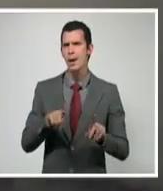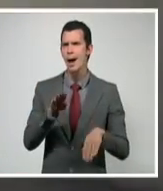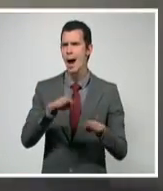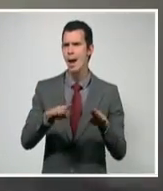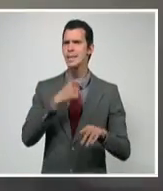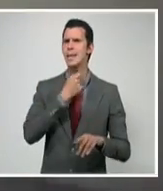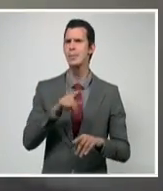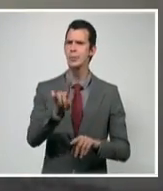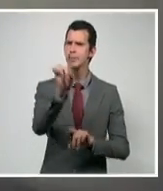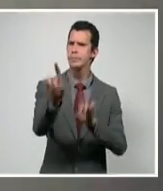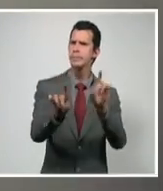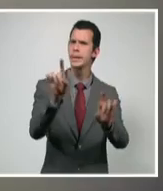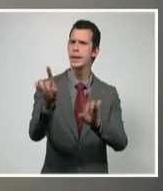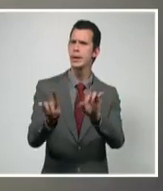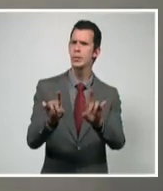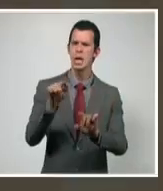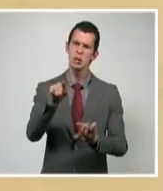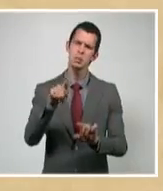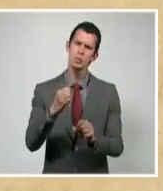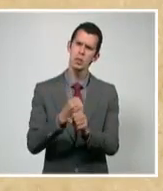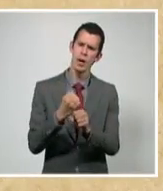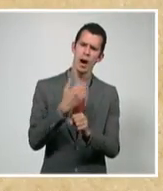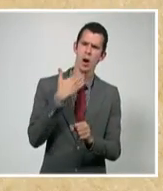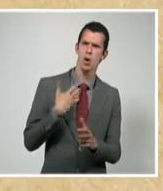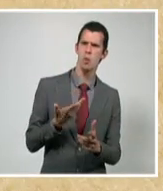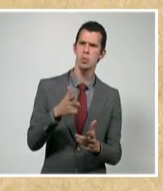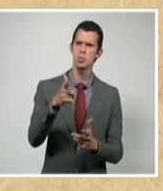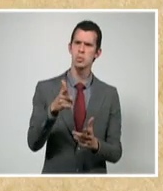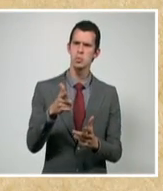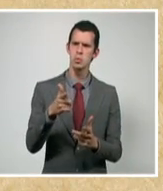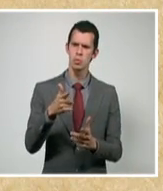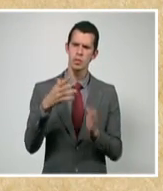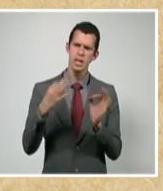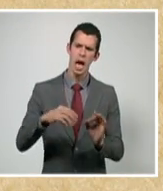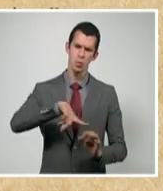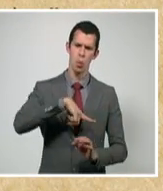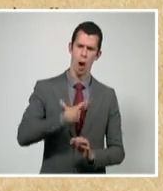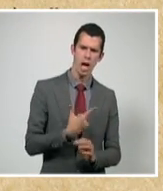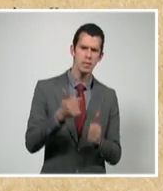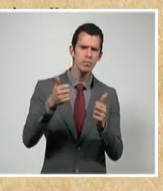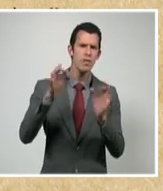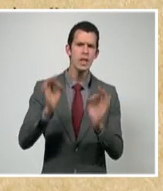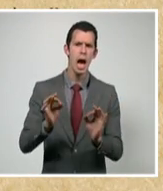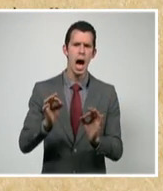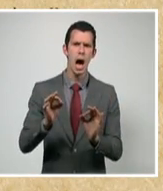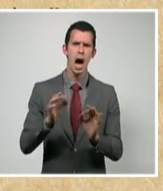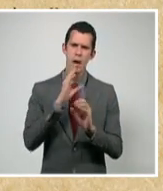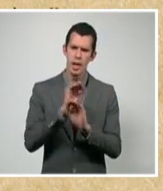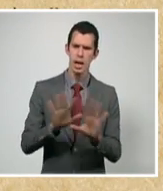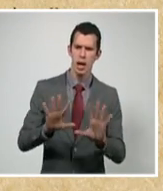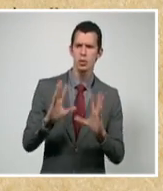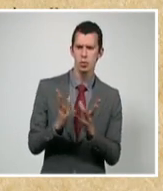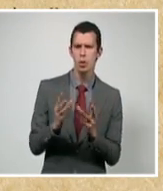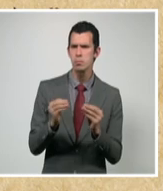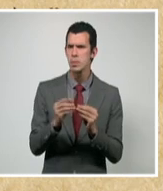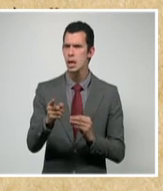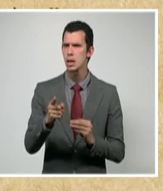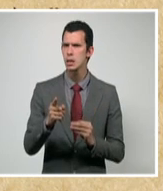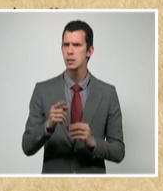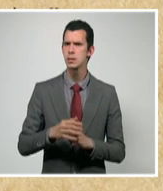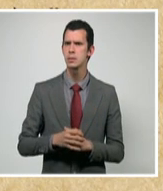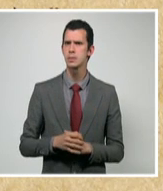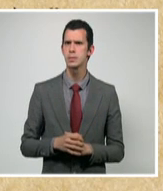opiniones sobre si el trabajo de Bruguera califica como arte. El 30 de diciembre de 2014, Gerardo Mosquera